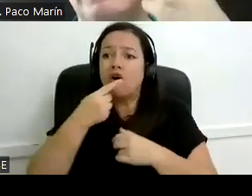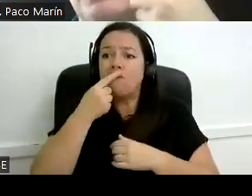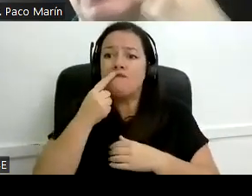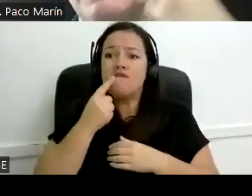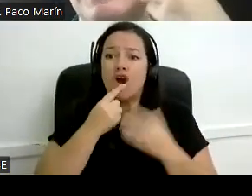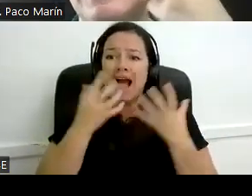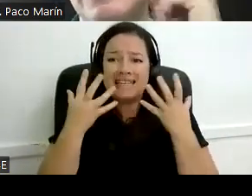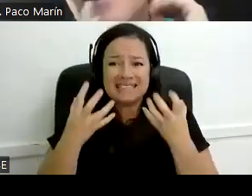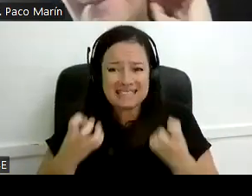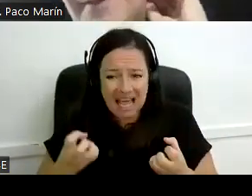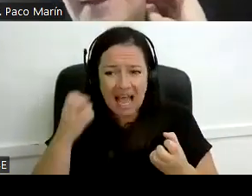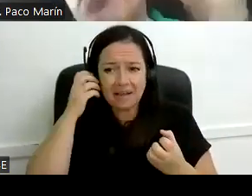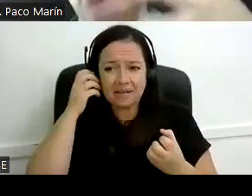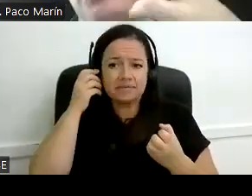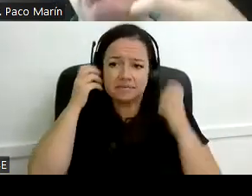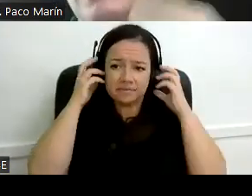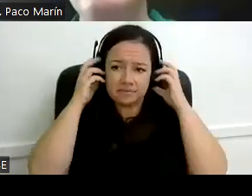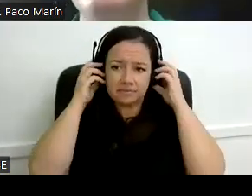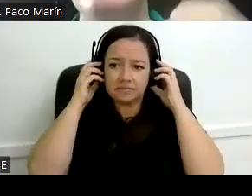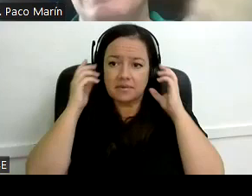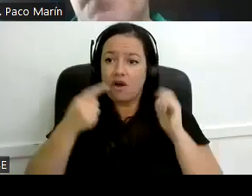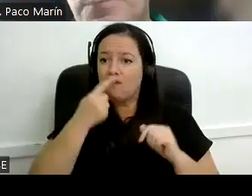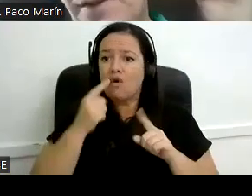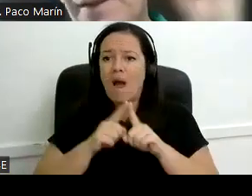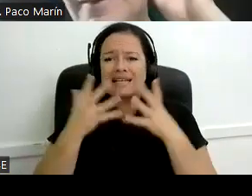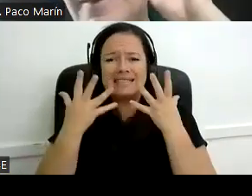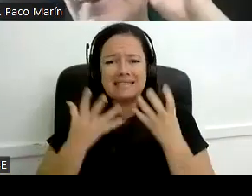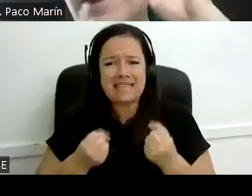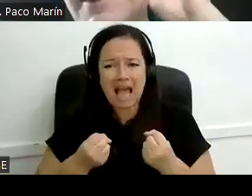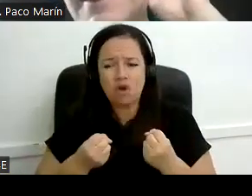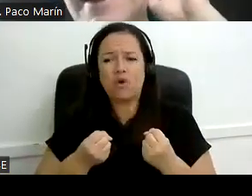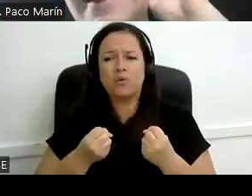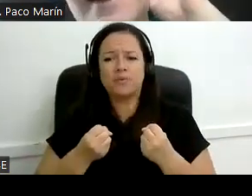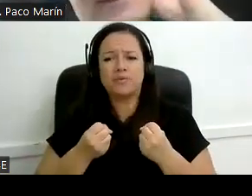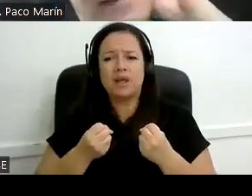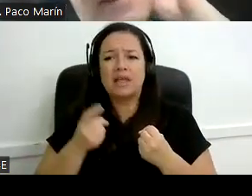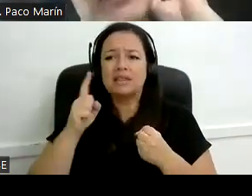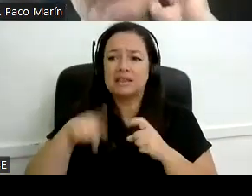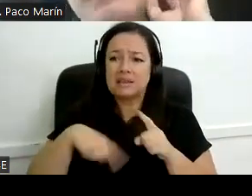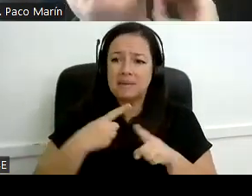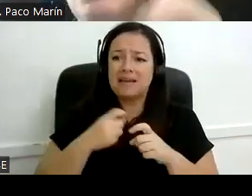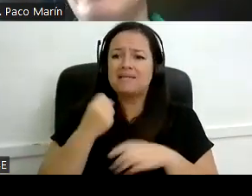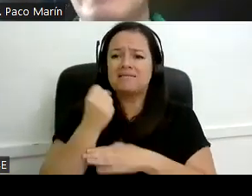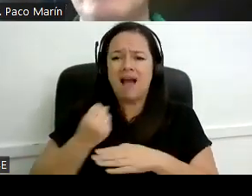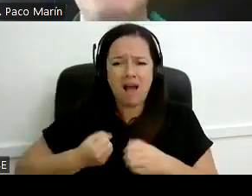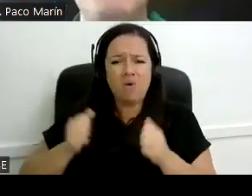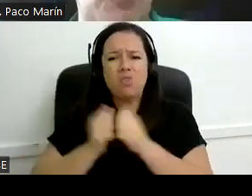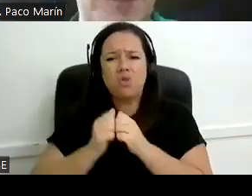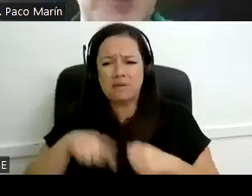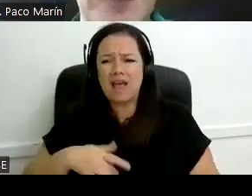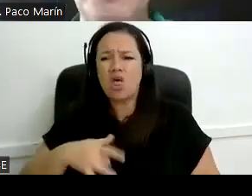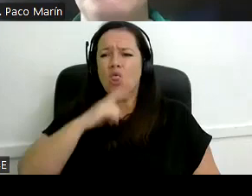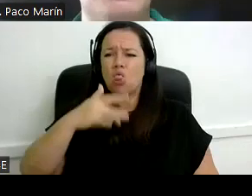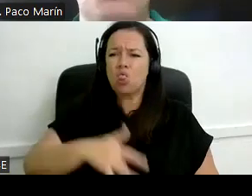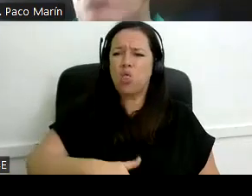menos secreción a nivel de la mucosa oral. Puede haber tendencia hacia el estreñimiento también, molestia digestiva por